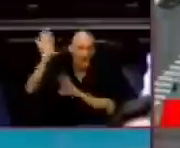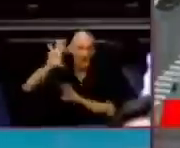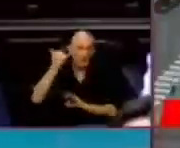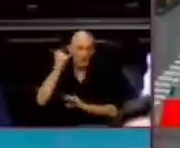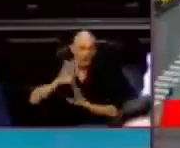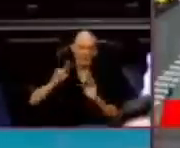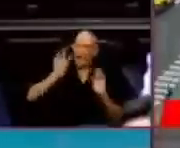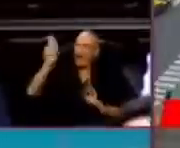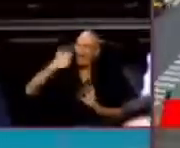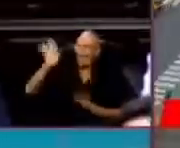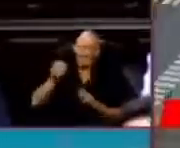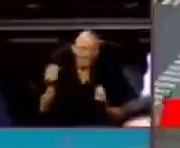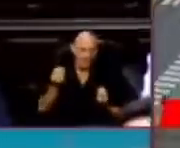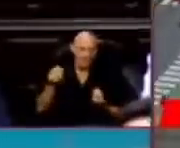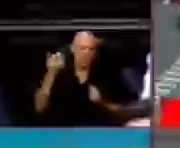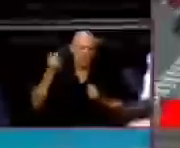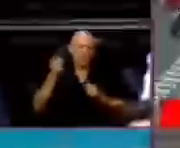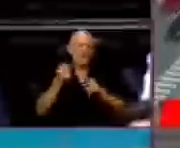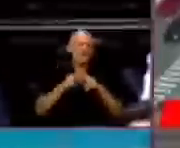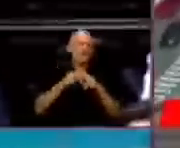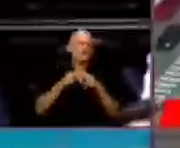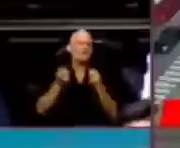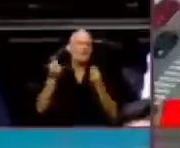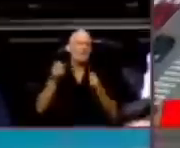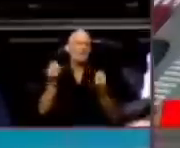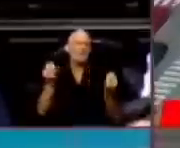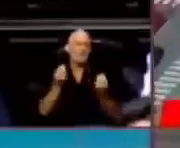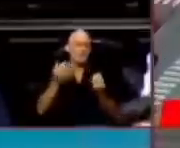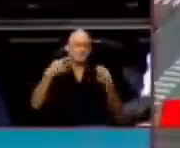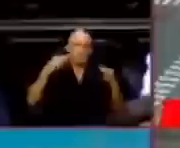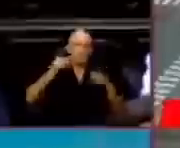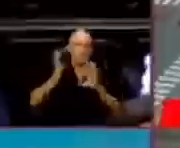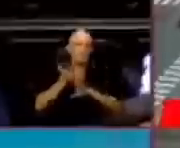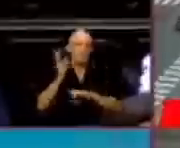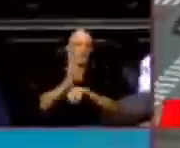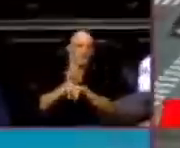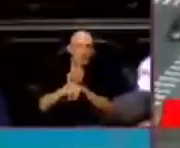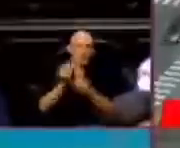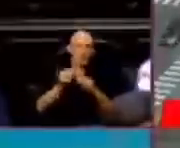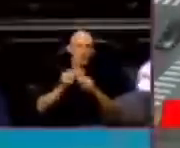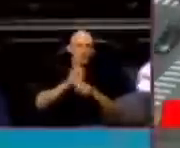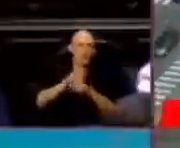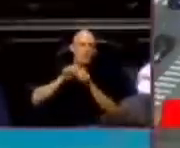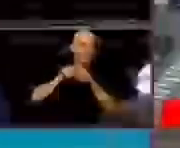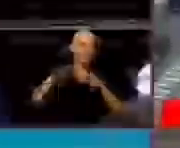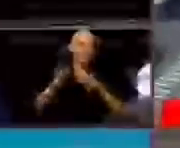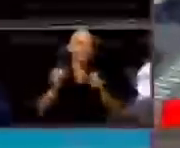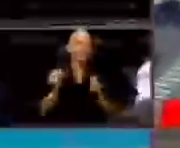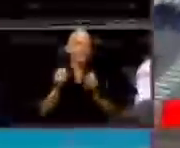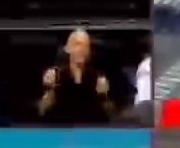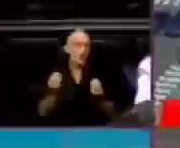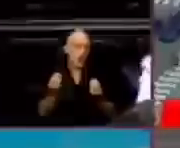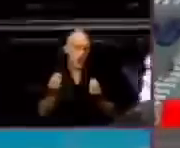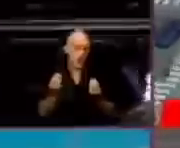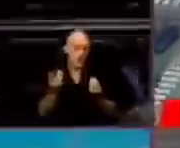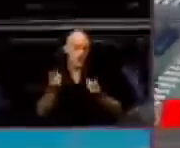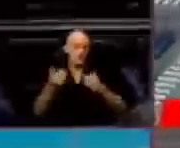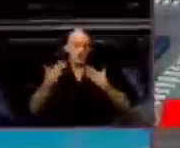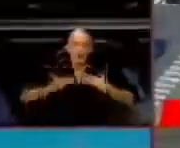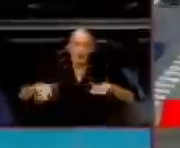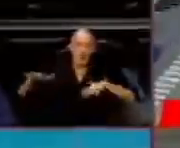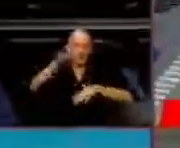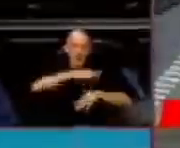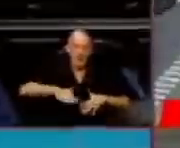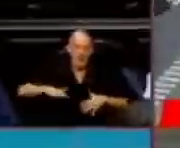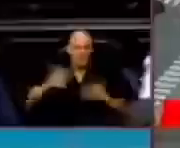es una situación también compleja, ¿no? Porque vos, por ejemplo, hablás del tema de la libertad, digamos, de mercado y demás,